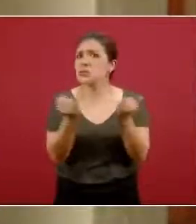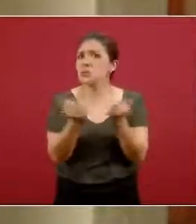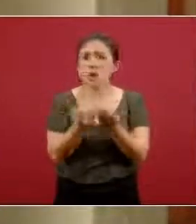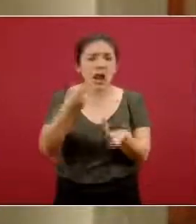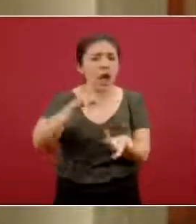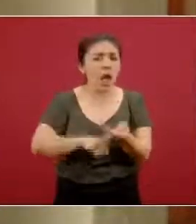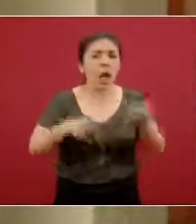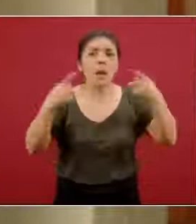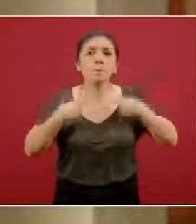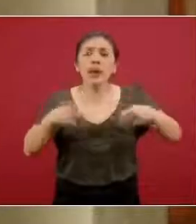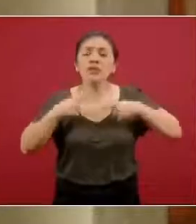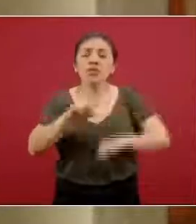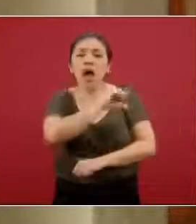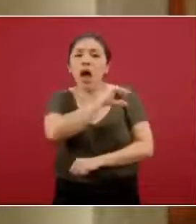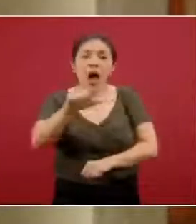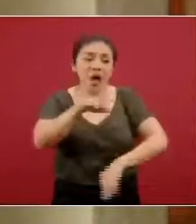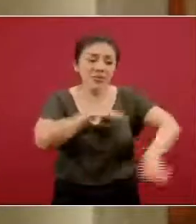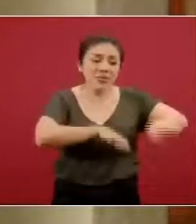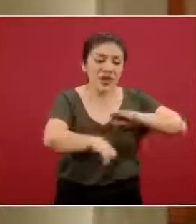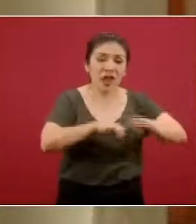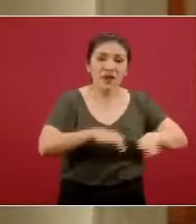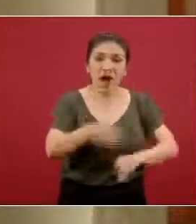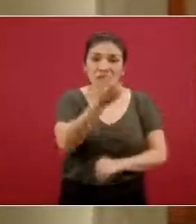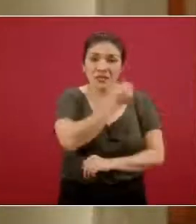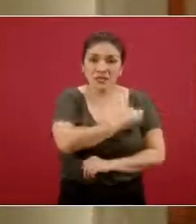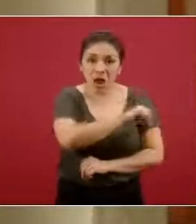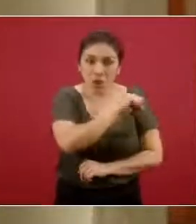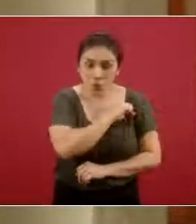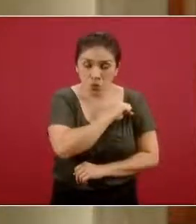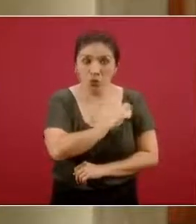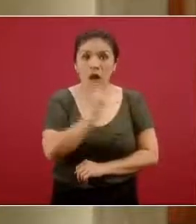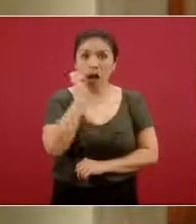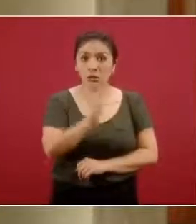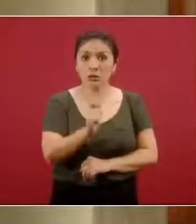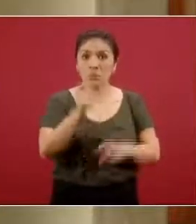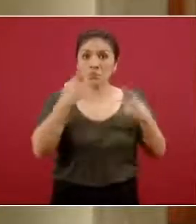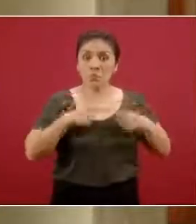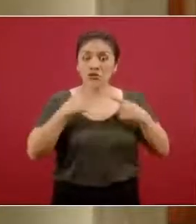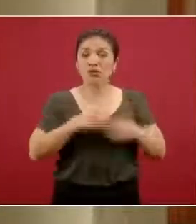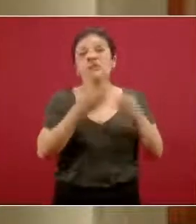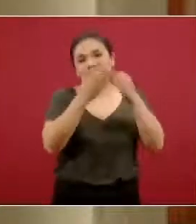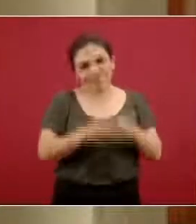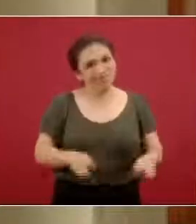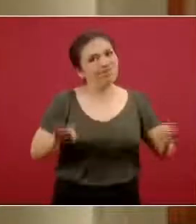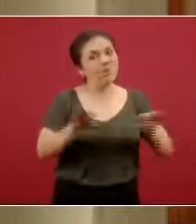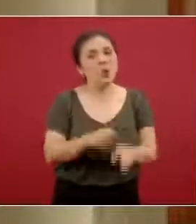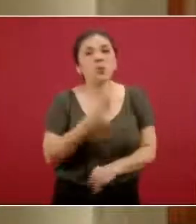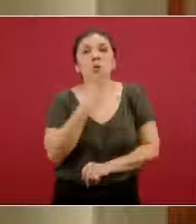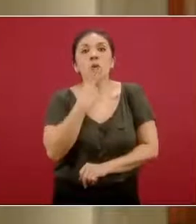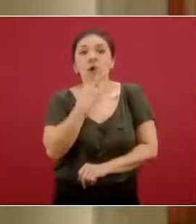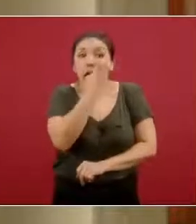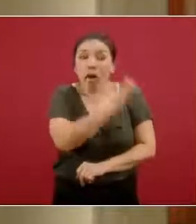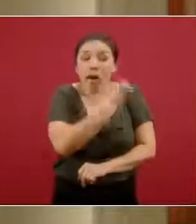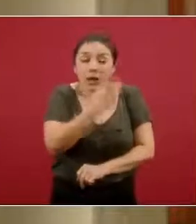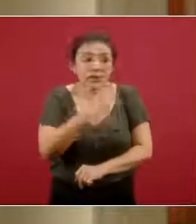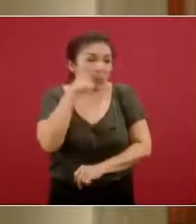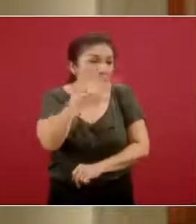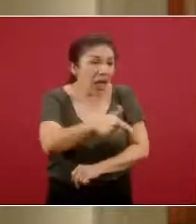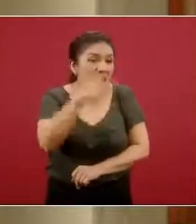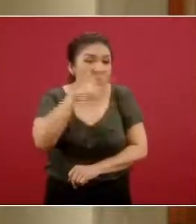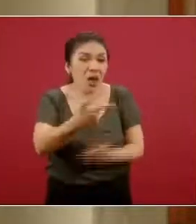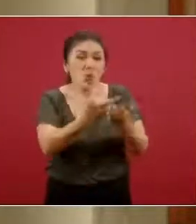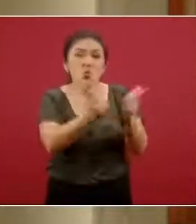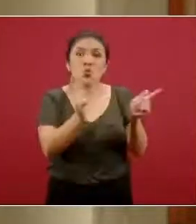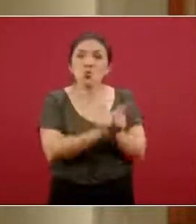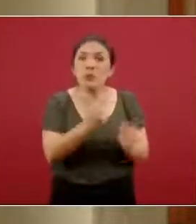el personal de salud que en su momento se clasificó como personal esencial, cuando se identificaban grupos de